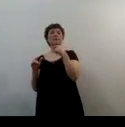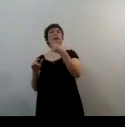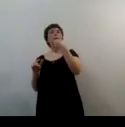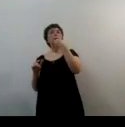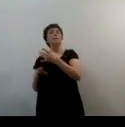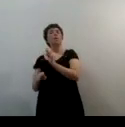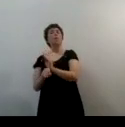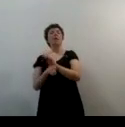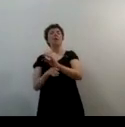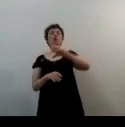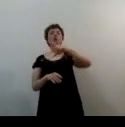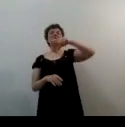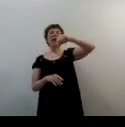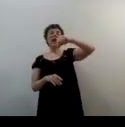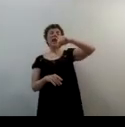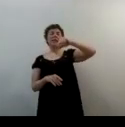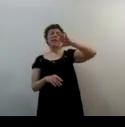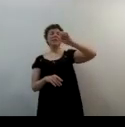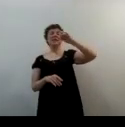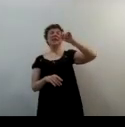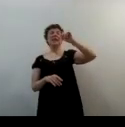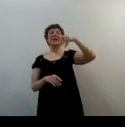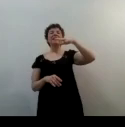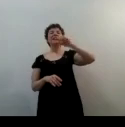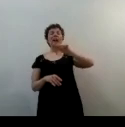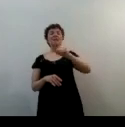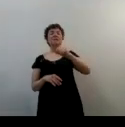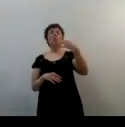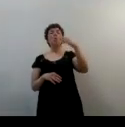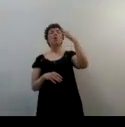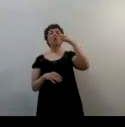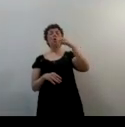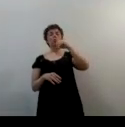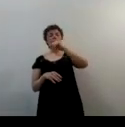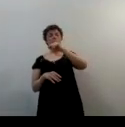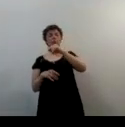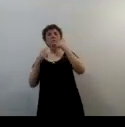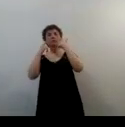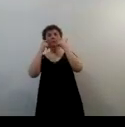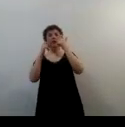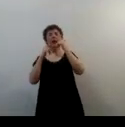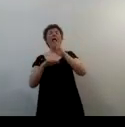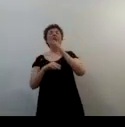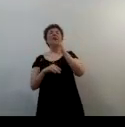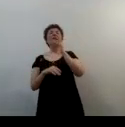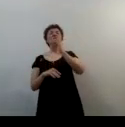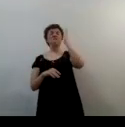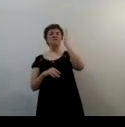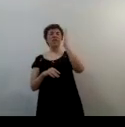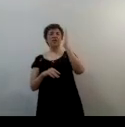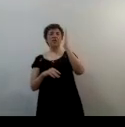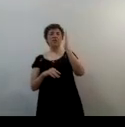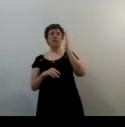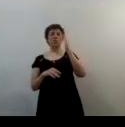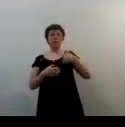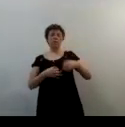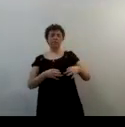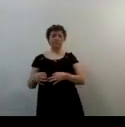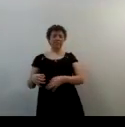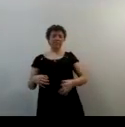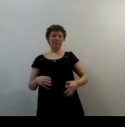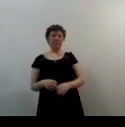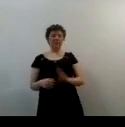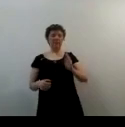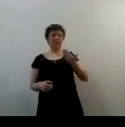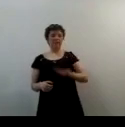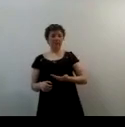sacarina, que la sacarina es el único edulcorante que sí que se ha visto que tiene efecto sobre la microbiota. Y en